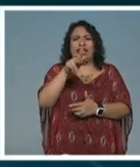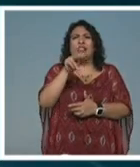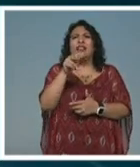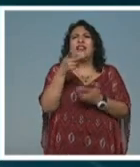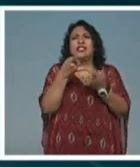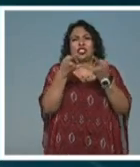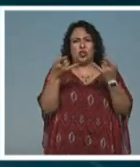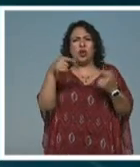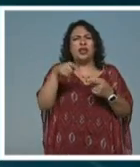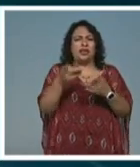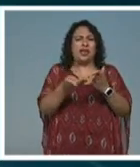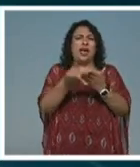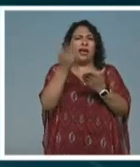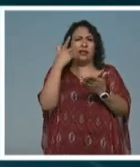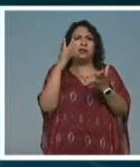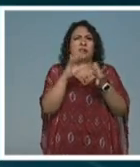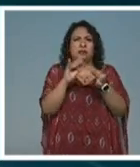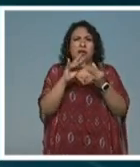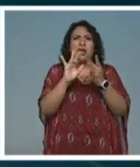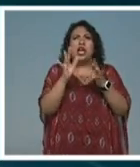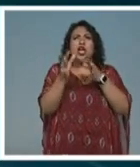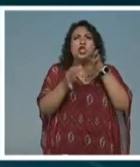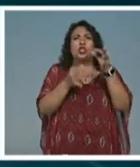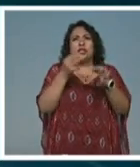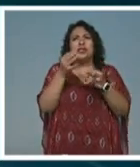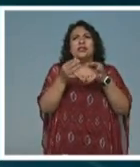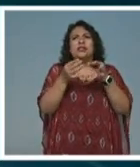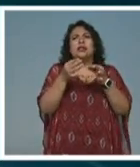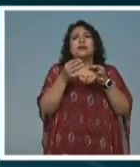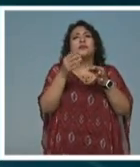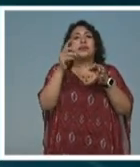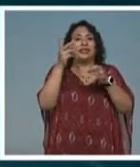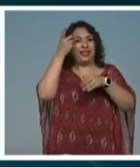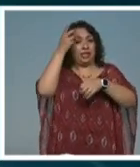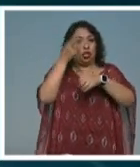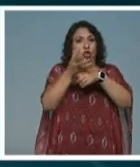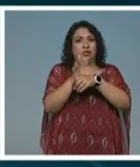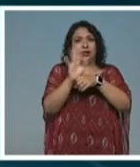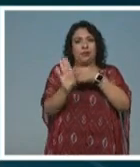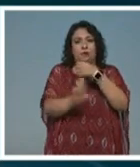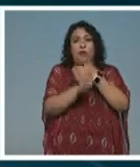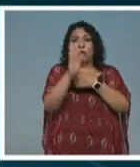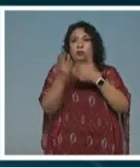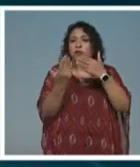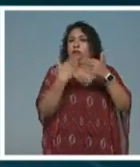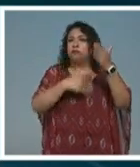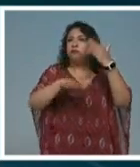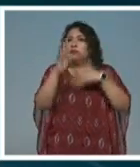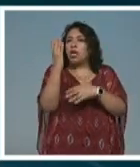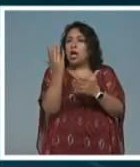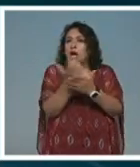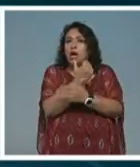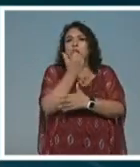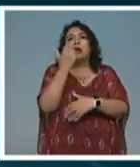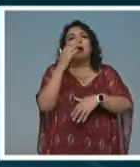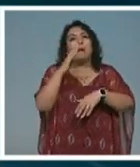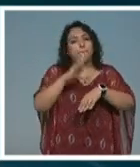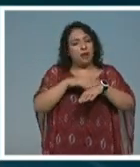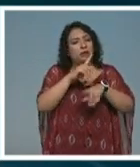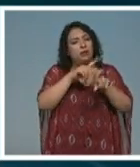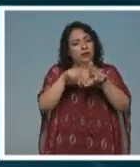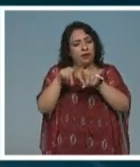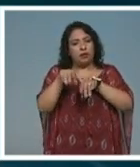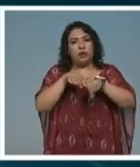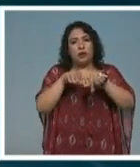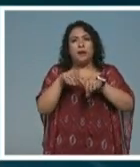ya les hemos hablado aquí en Noticias 22, son los directores de Cinema Fantasma y bueno, han triunfado y van a hacer todavía muchas más cosas y de eso